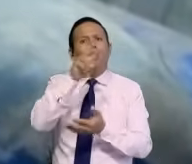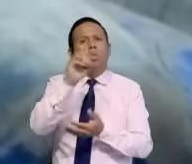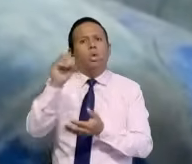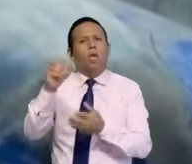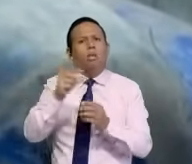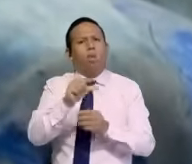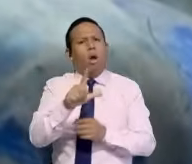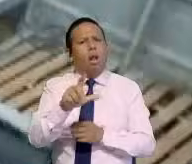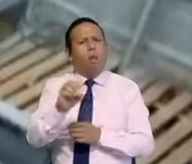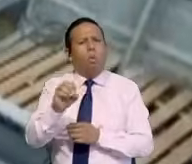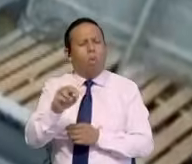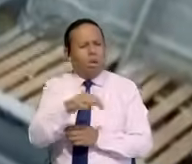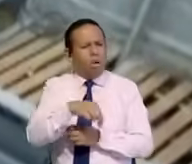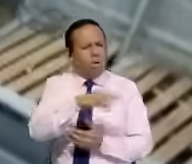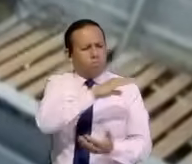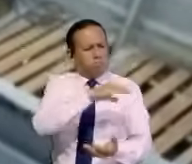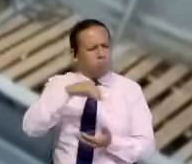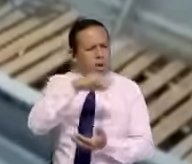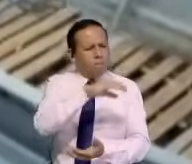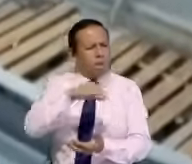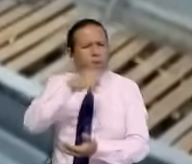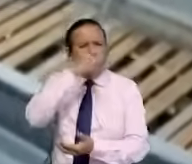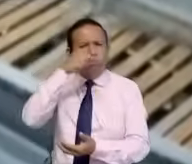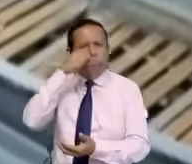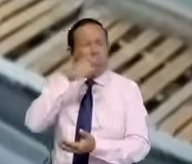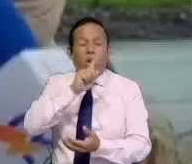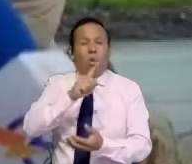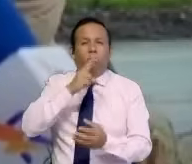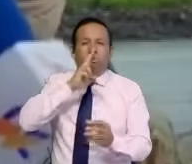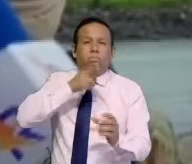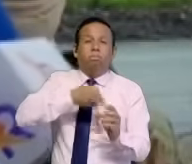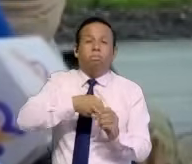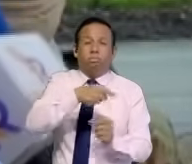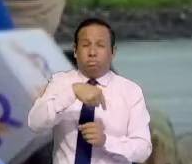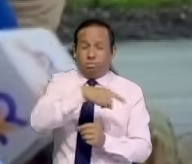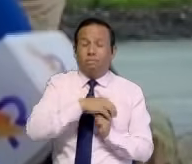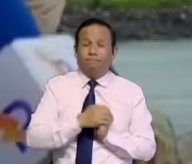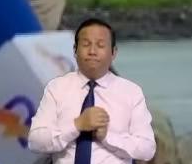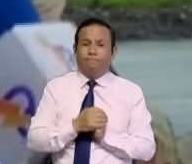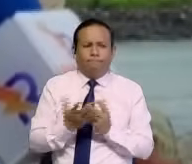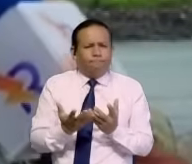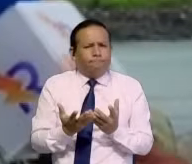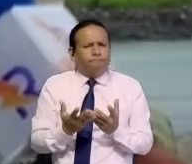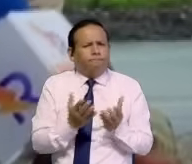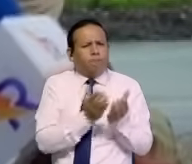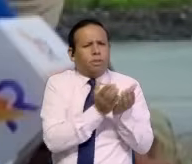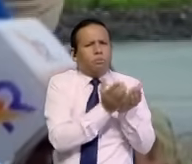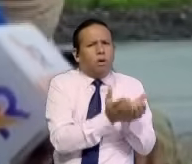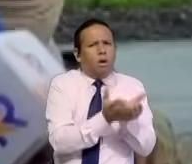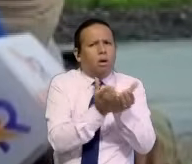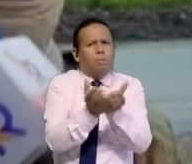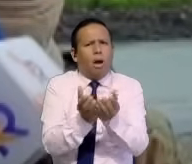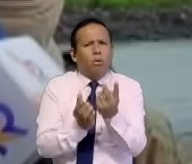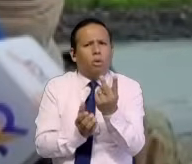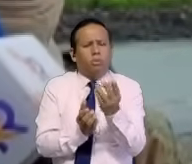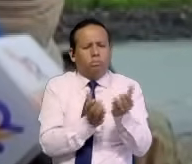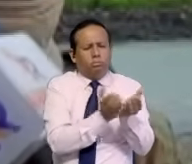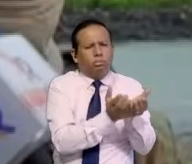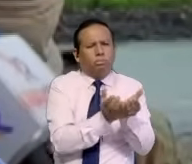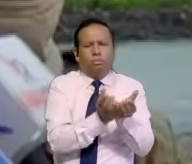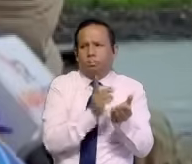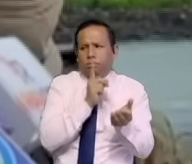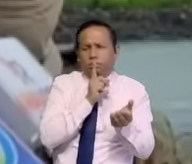fue el resultado de estas operaciones por las Fuerzas Armadas. Estas 2 embarcaciones pretendían transportar este combustible